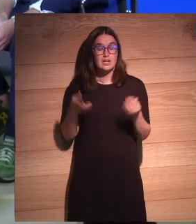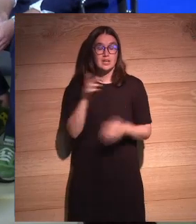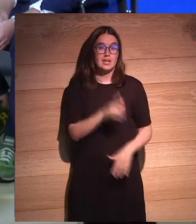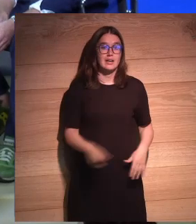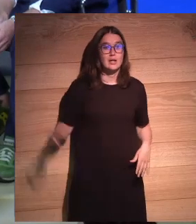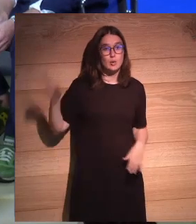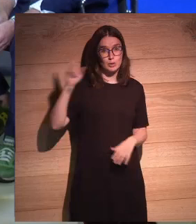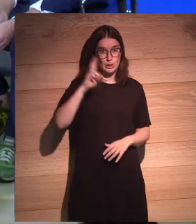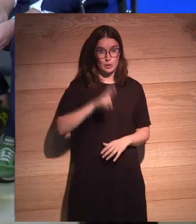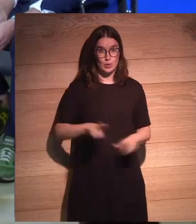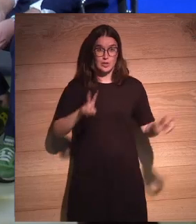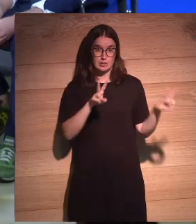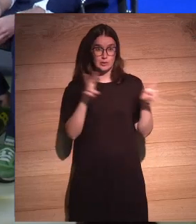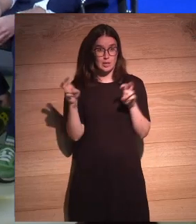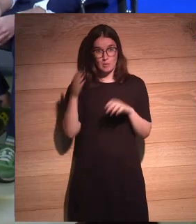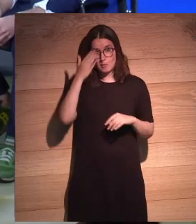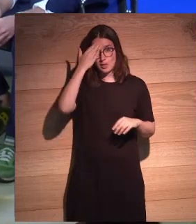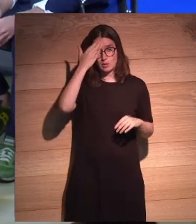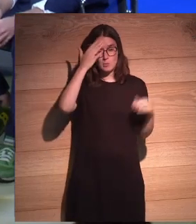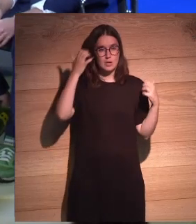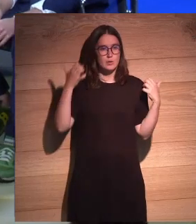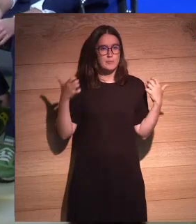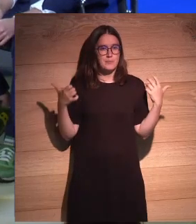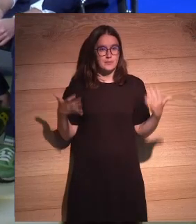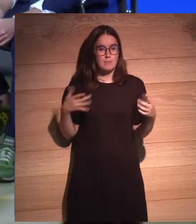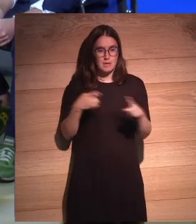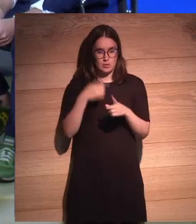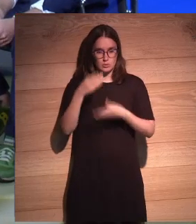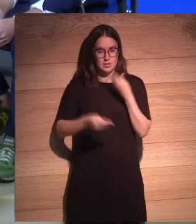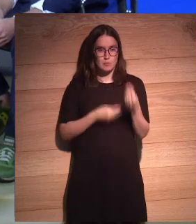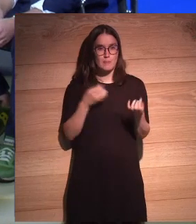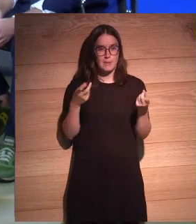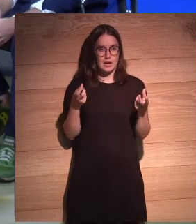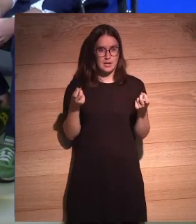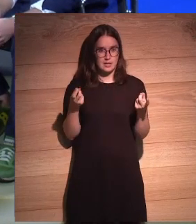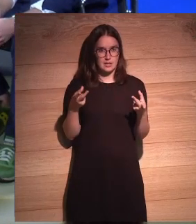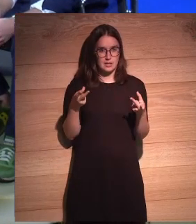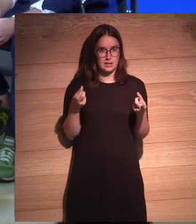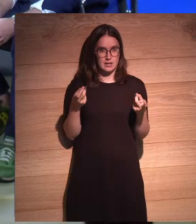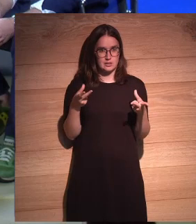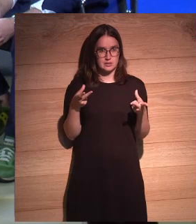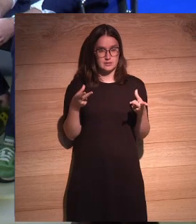insisto, la cuestión central es ¿para qué utilizamos la tecnología? Porque